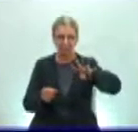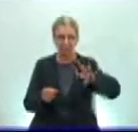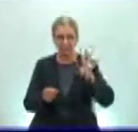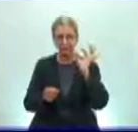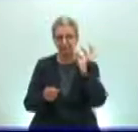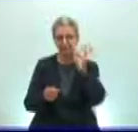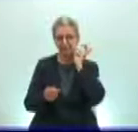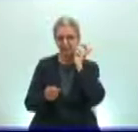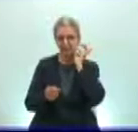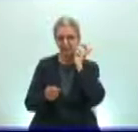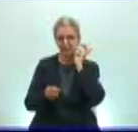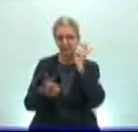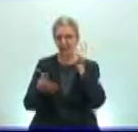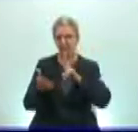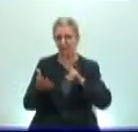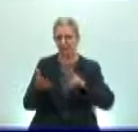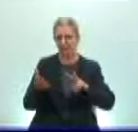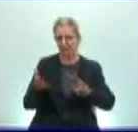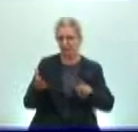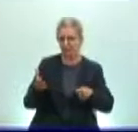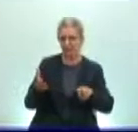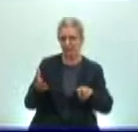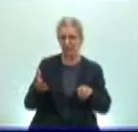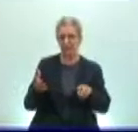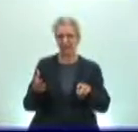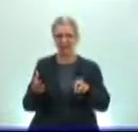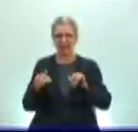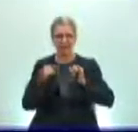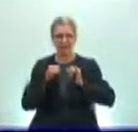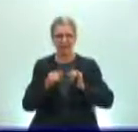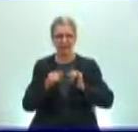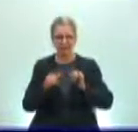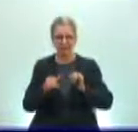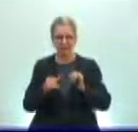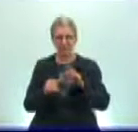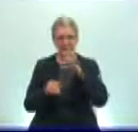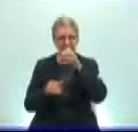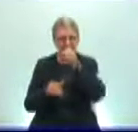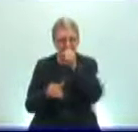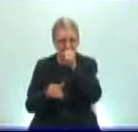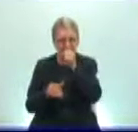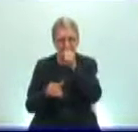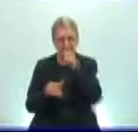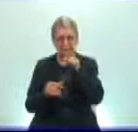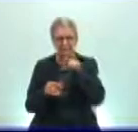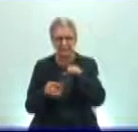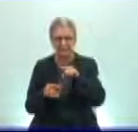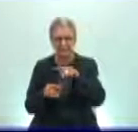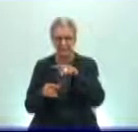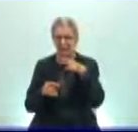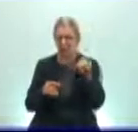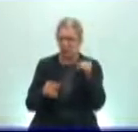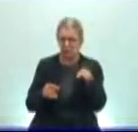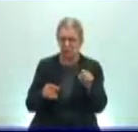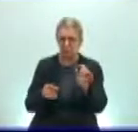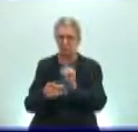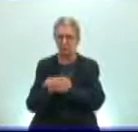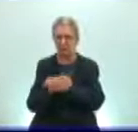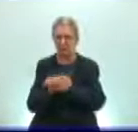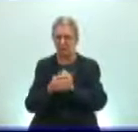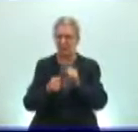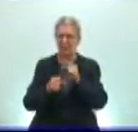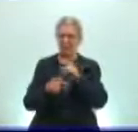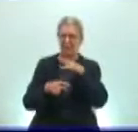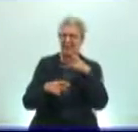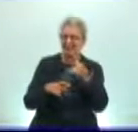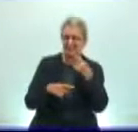secreto sobre los desmanes de Stalin, abusos de poder y asesinatos, como por ejemplo liquidación de 1.108 delegados